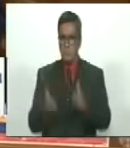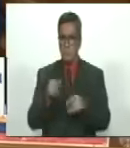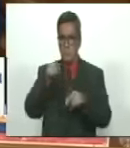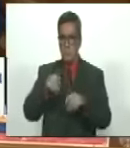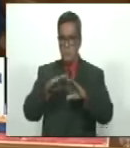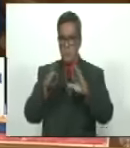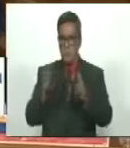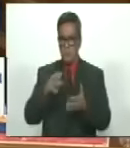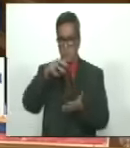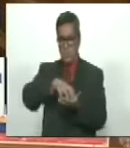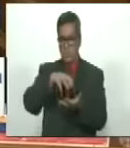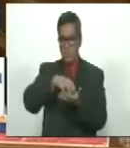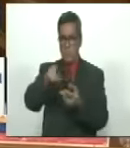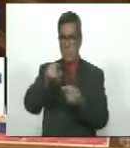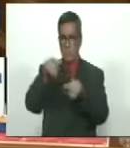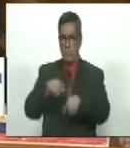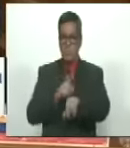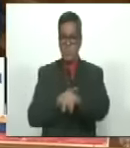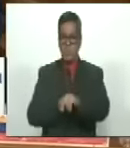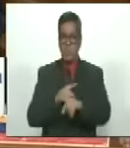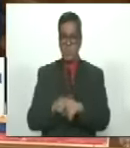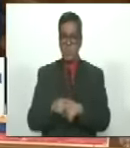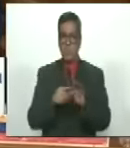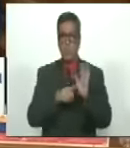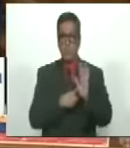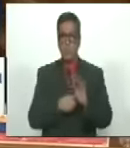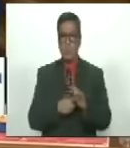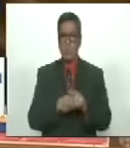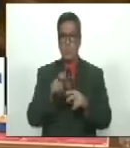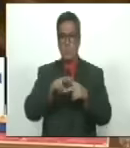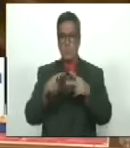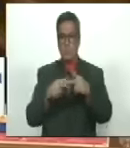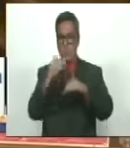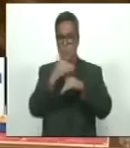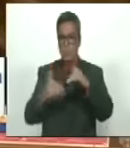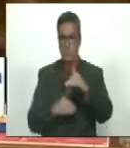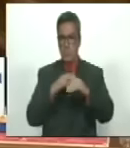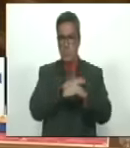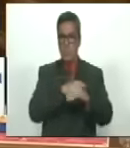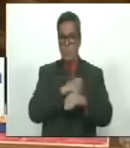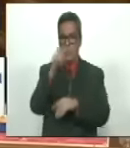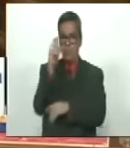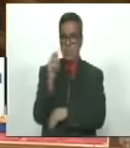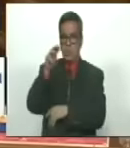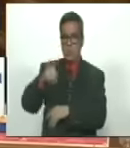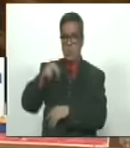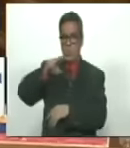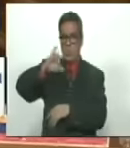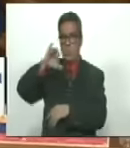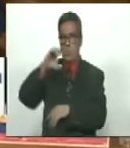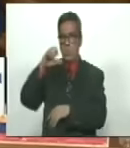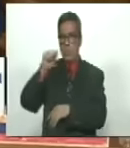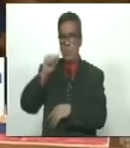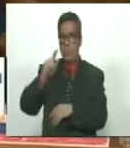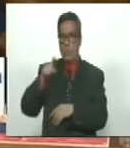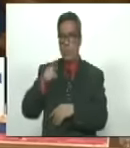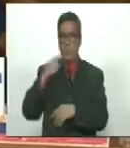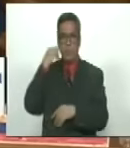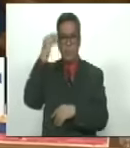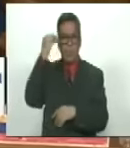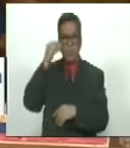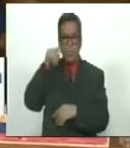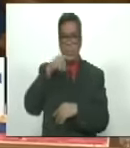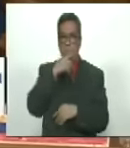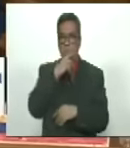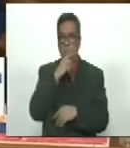el hemiciclo protocolar donde estamos en este momento, la va a coordinar la segunda vicepresidenta de la Comisión, la diputada María Gabriela Vega, y está previsto que